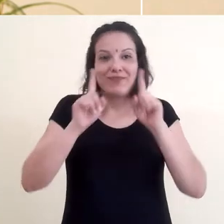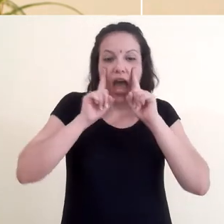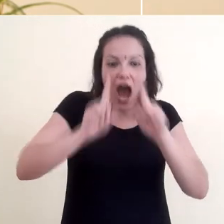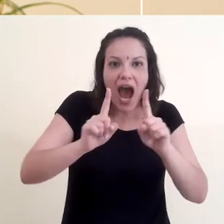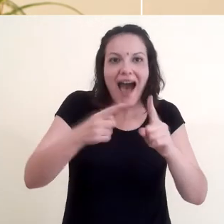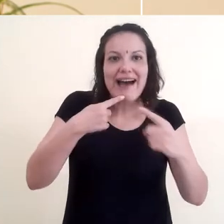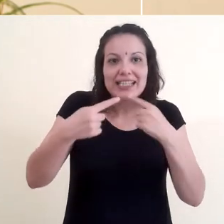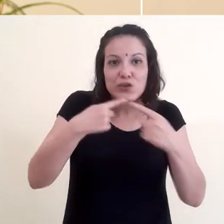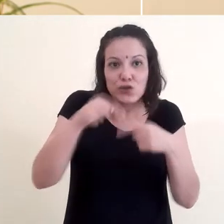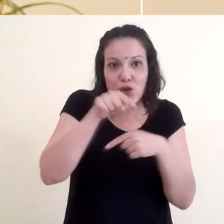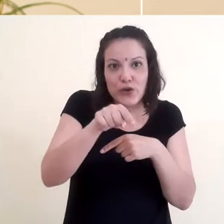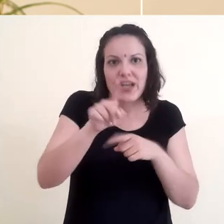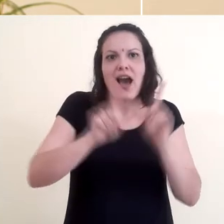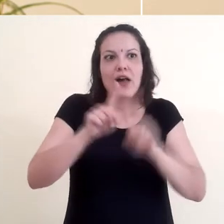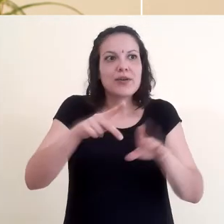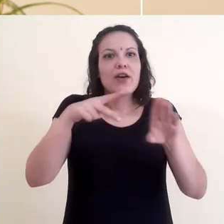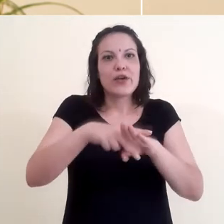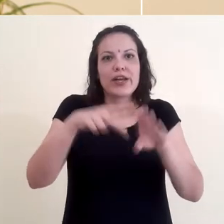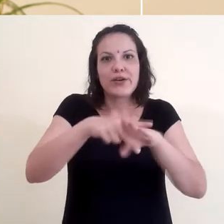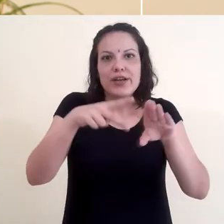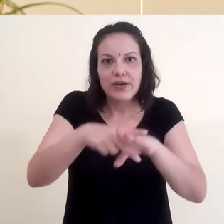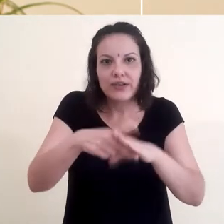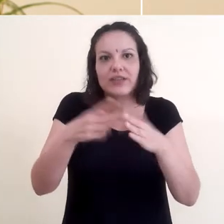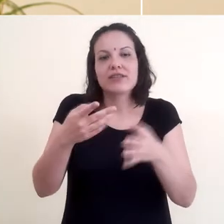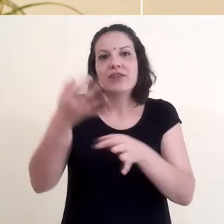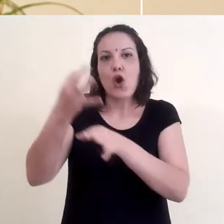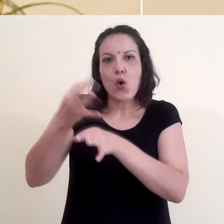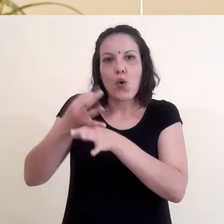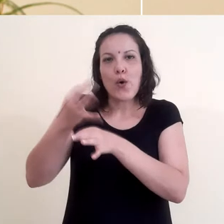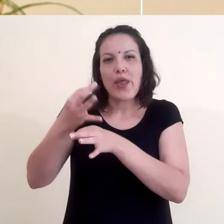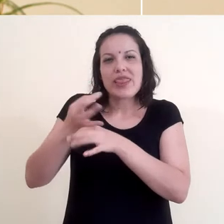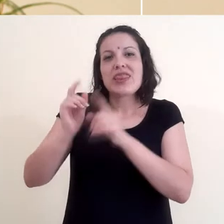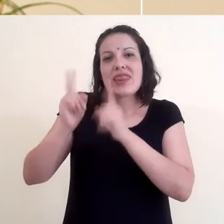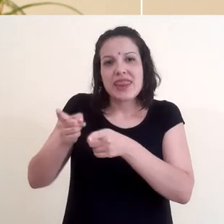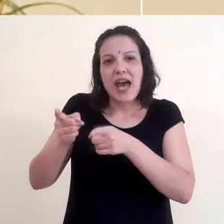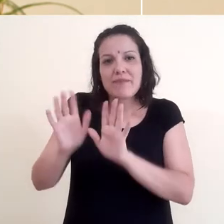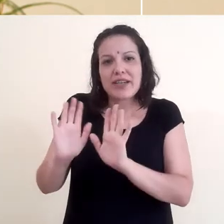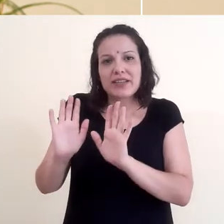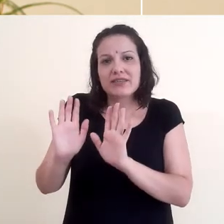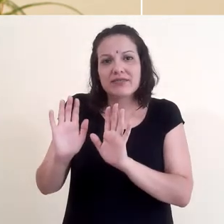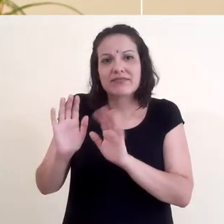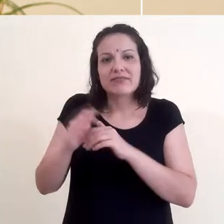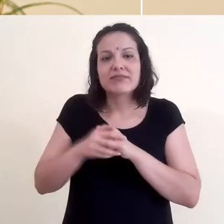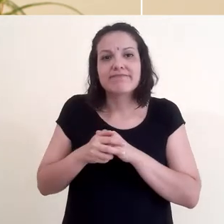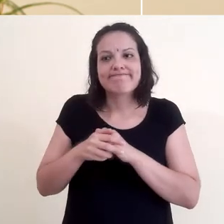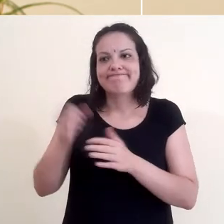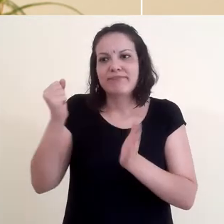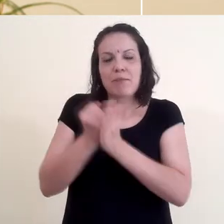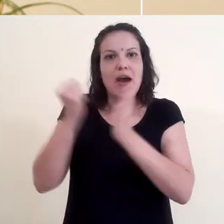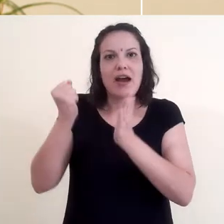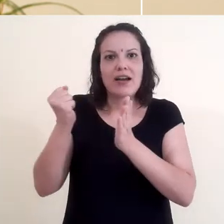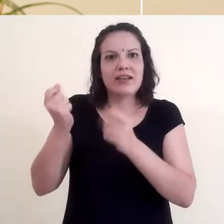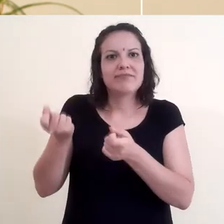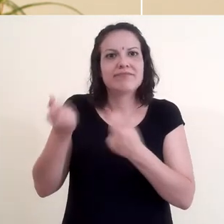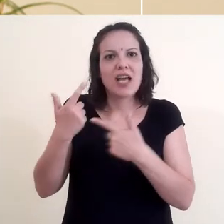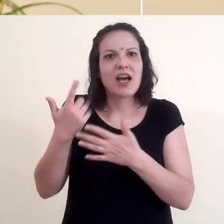vieron descontinuadas. La escolarización también fue algo que fue muy marcado, ¿no?, y que nos vinieron a